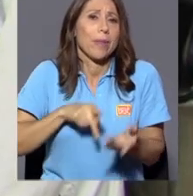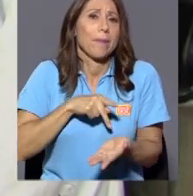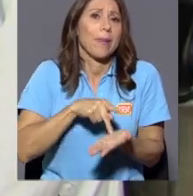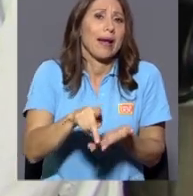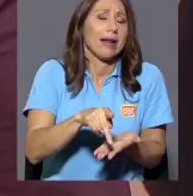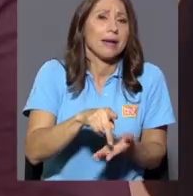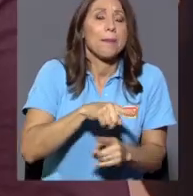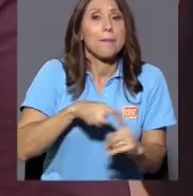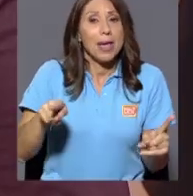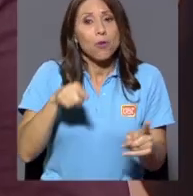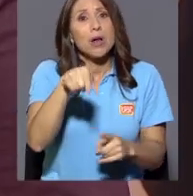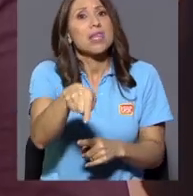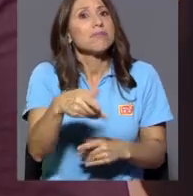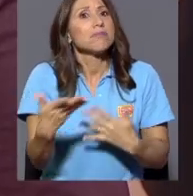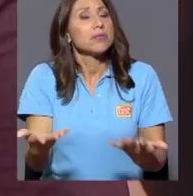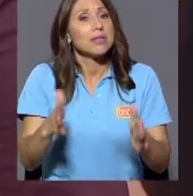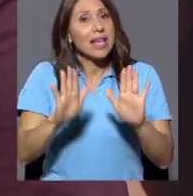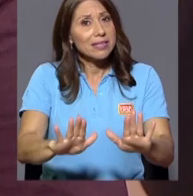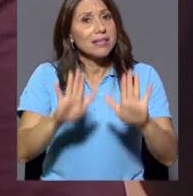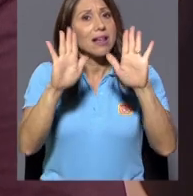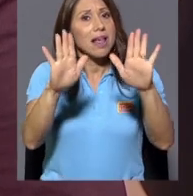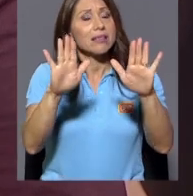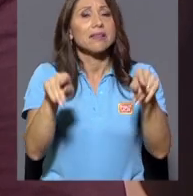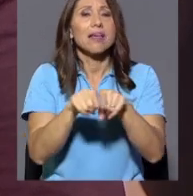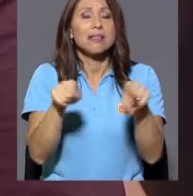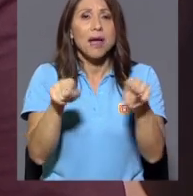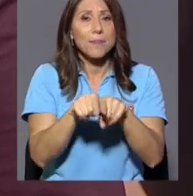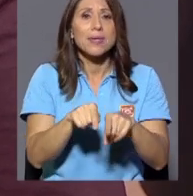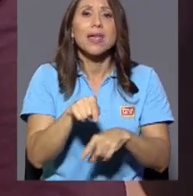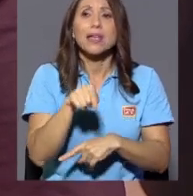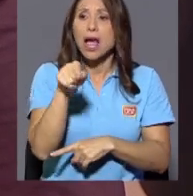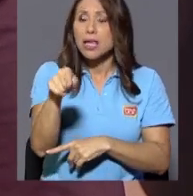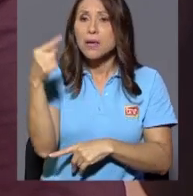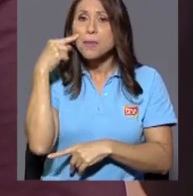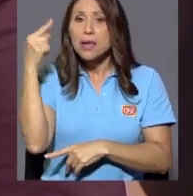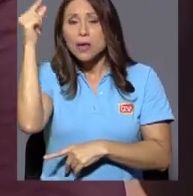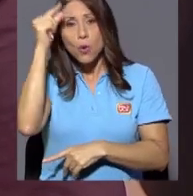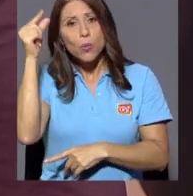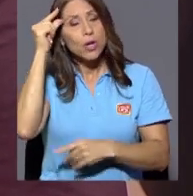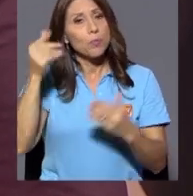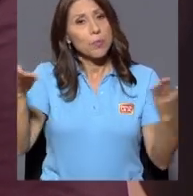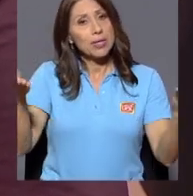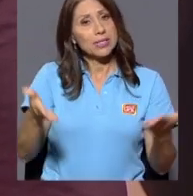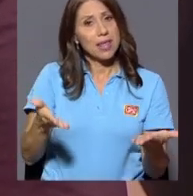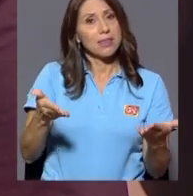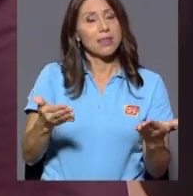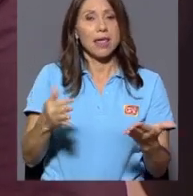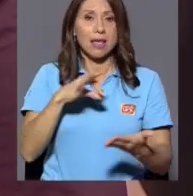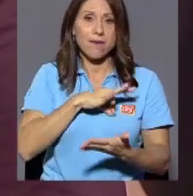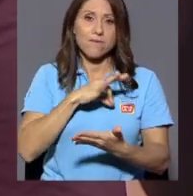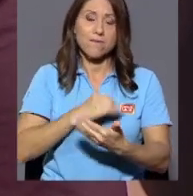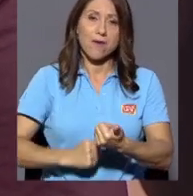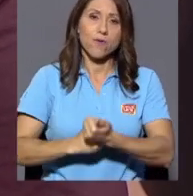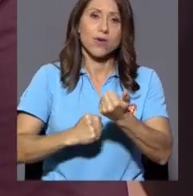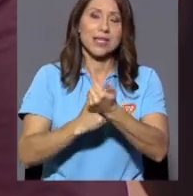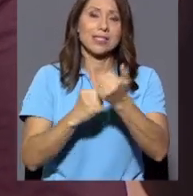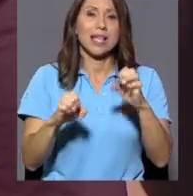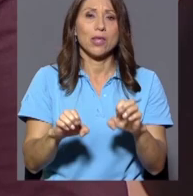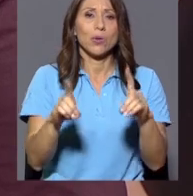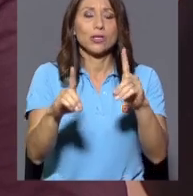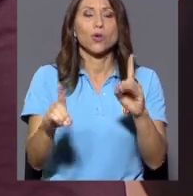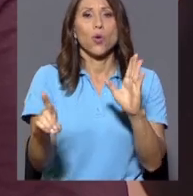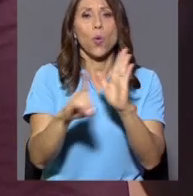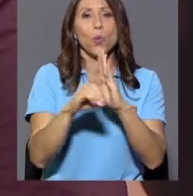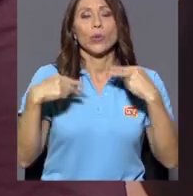excelencia y que además se encuentra en un estado que está presente y que favorece la educación como un derecho humano